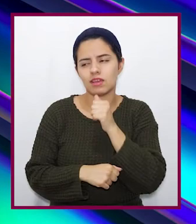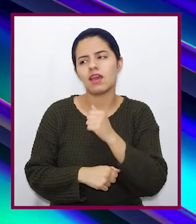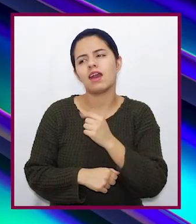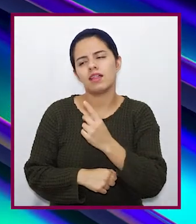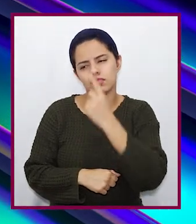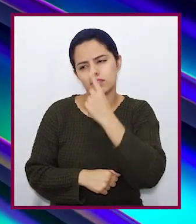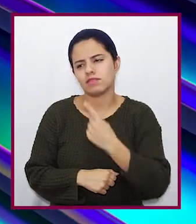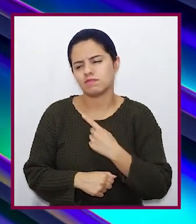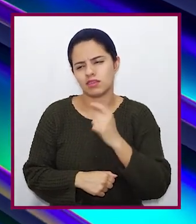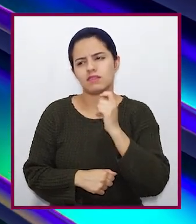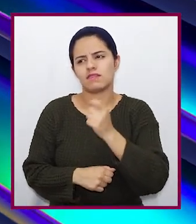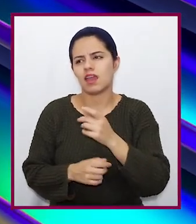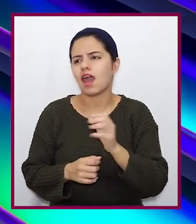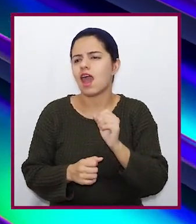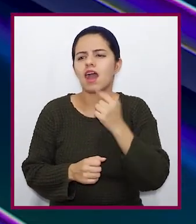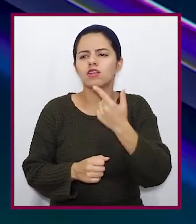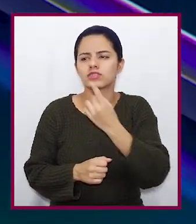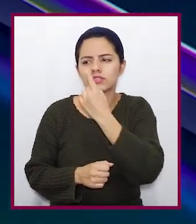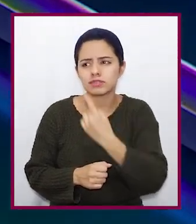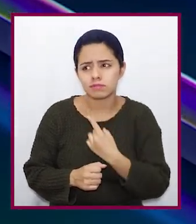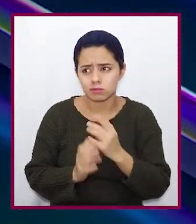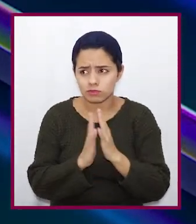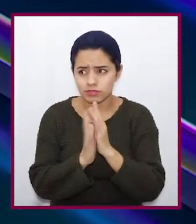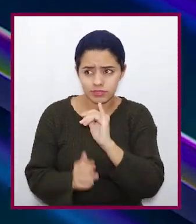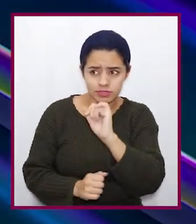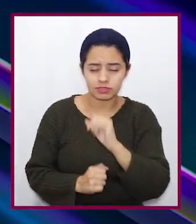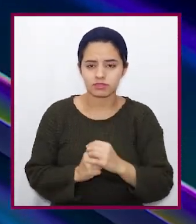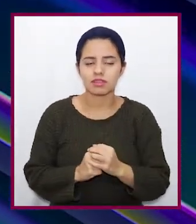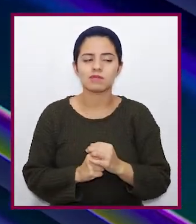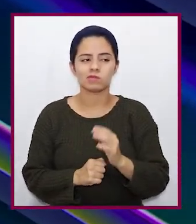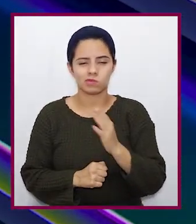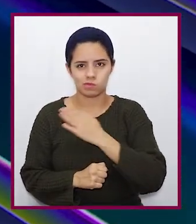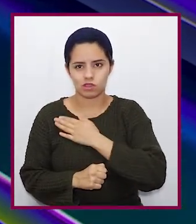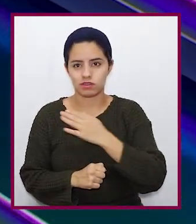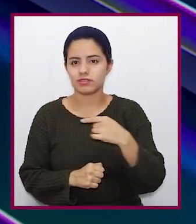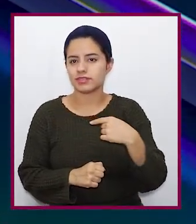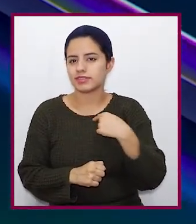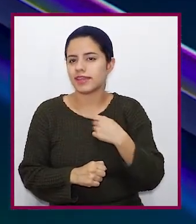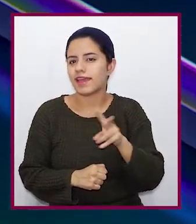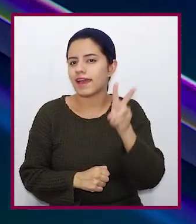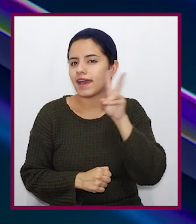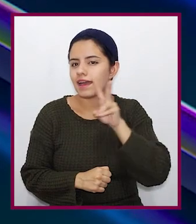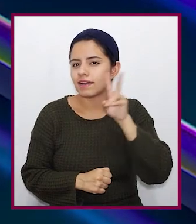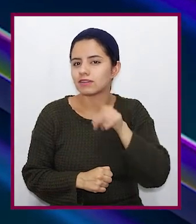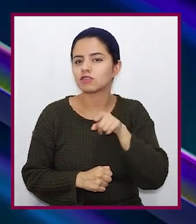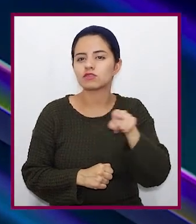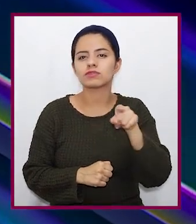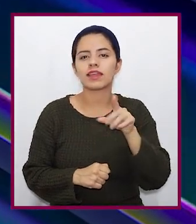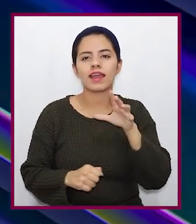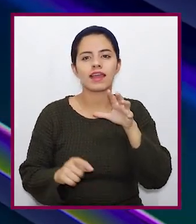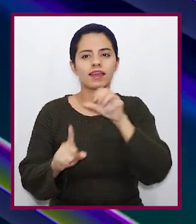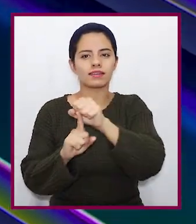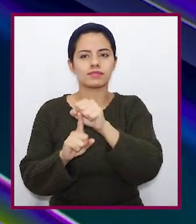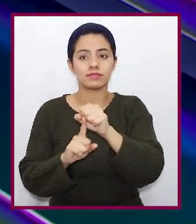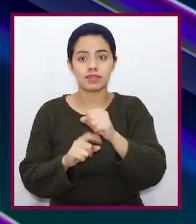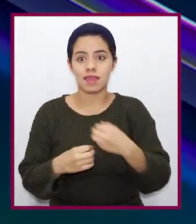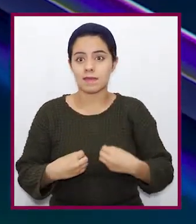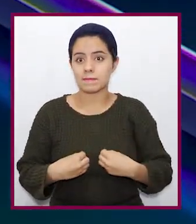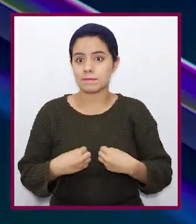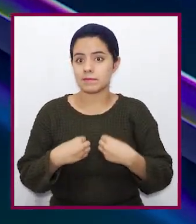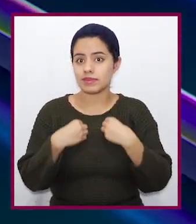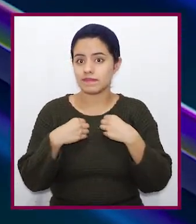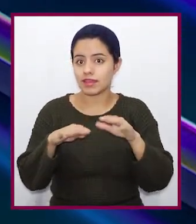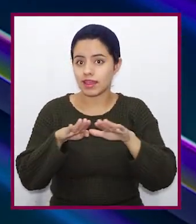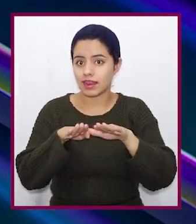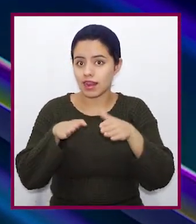menos suelta una pista o algo, ¿sí? Bueno, te voy a dar unos tips. A ver si adivinas. Vive en la